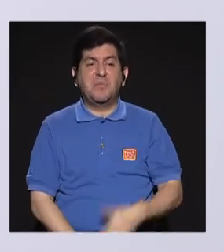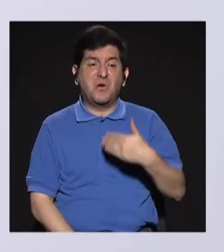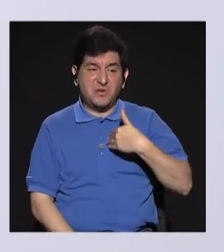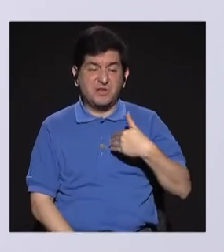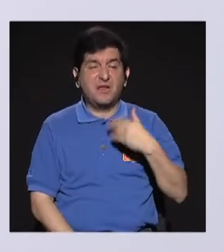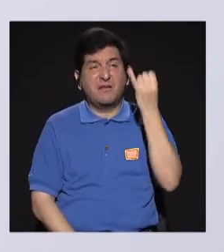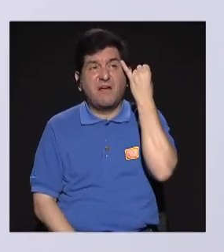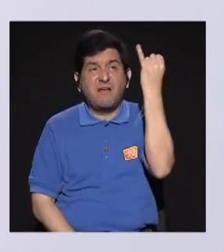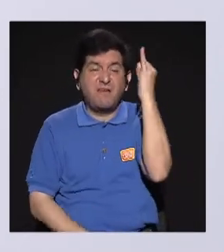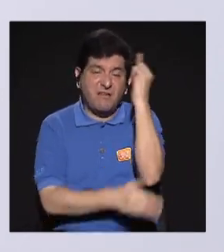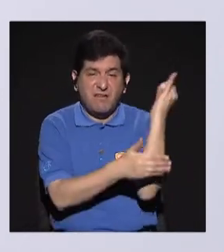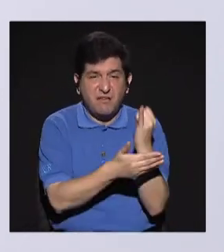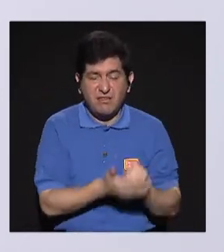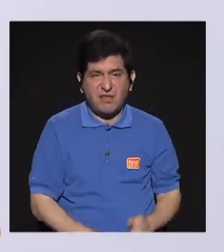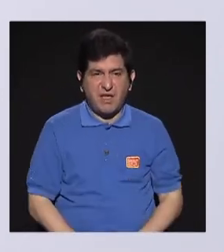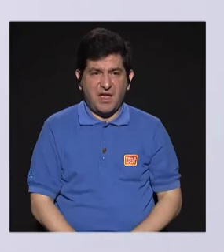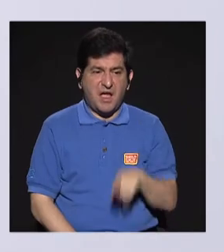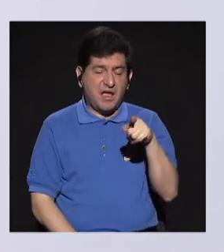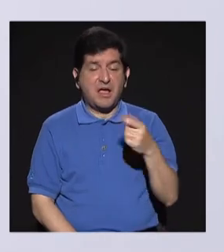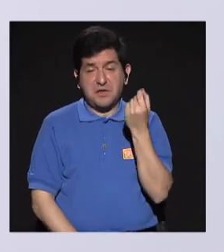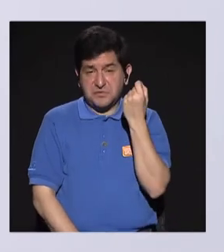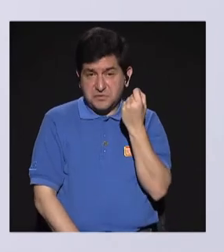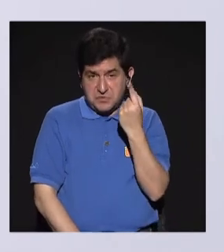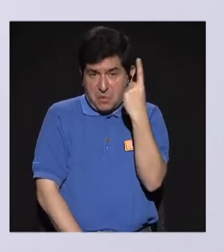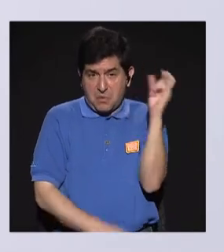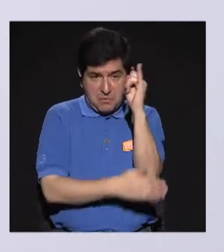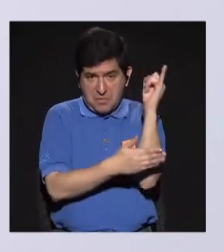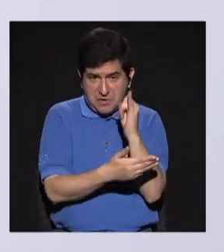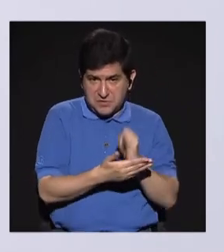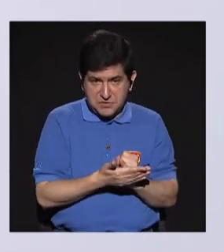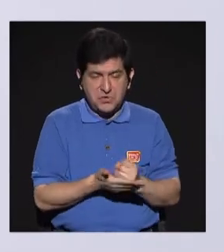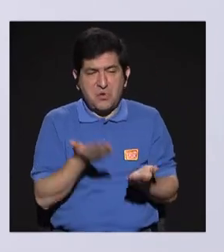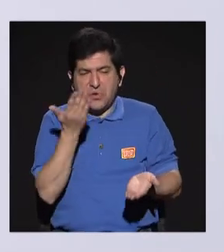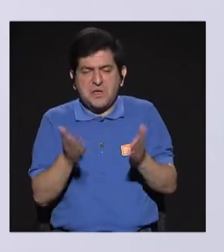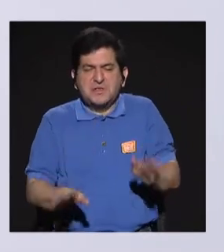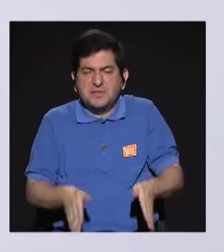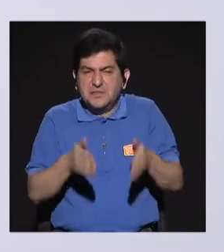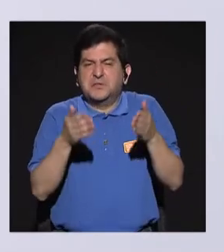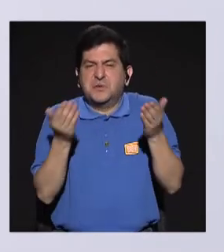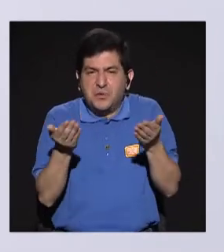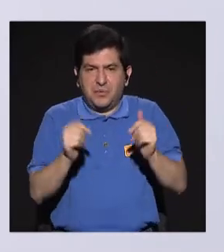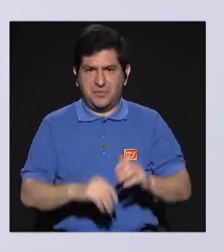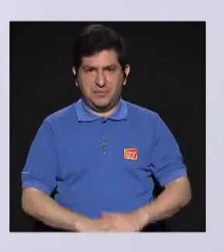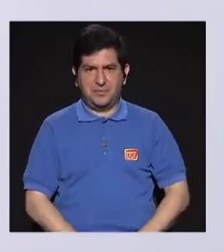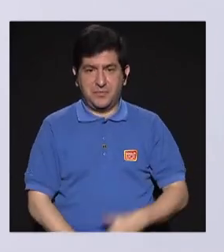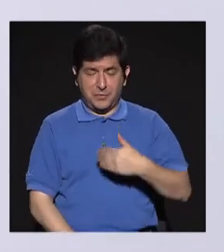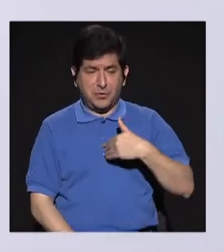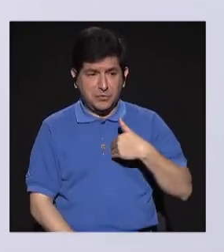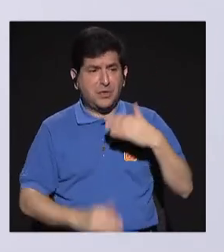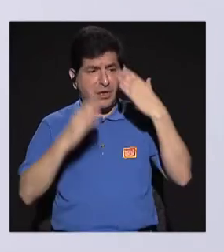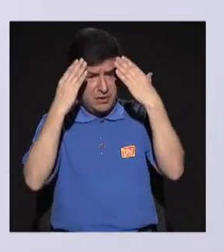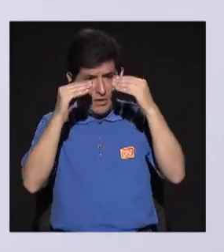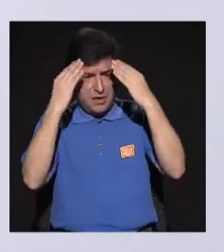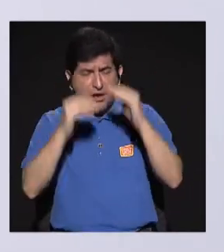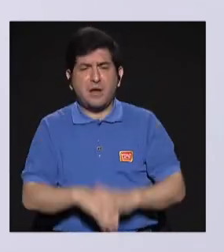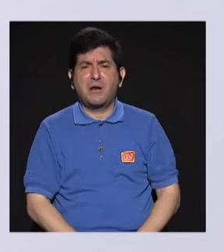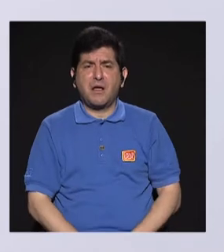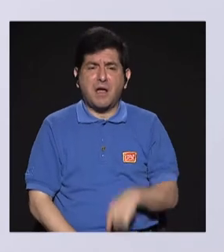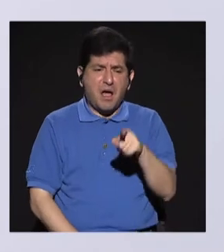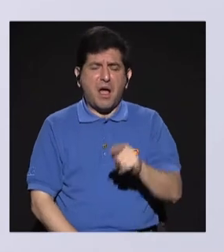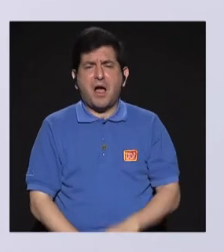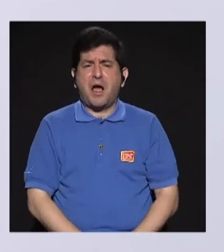referencias artísticas por ejemplo que son interpretaciones artísticas de cómo pudieron ser tenemos muchas referencias de